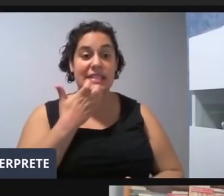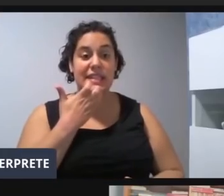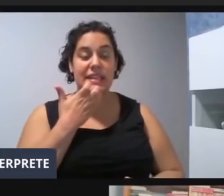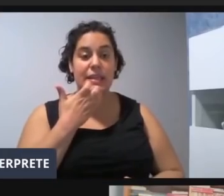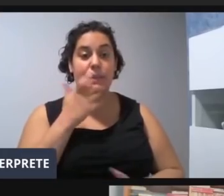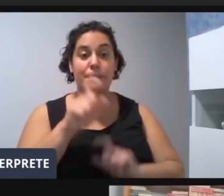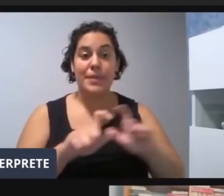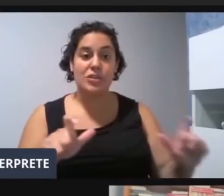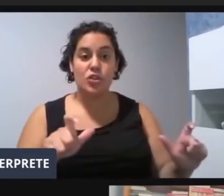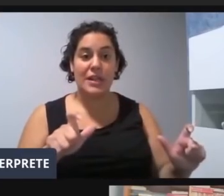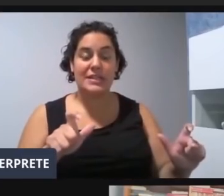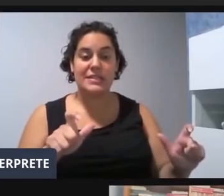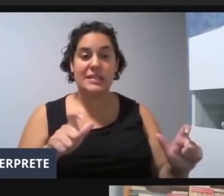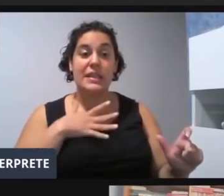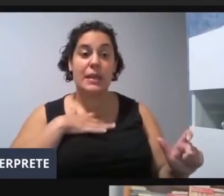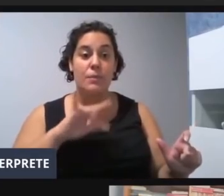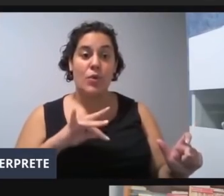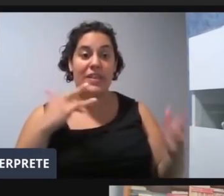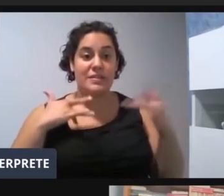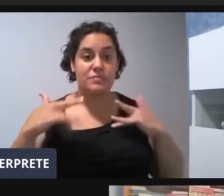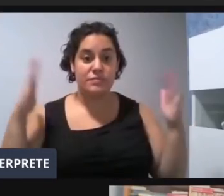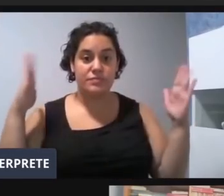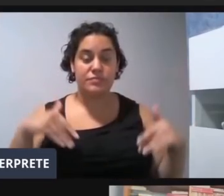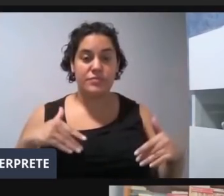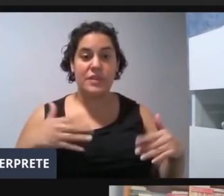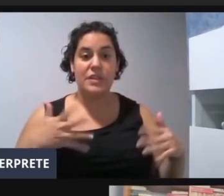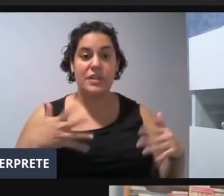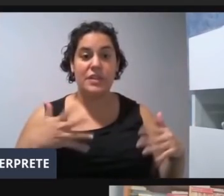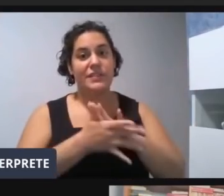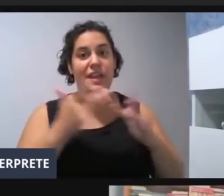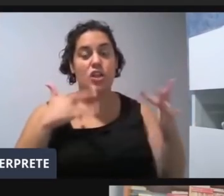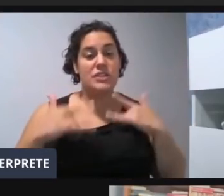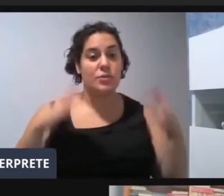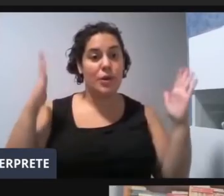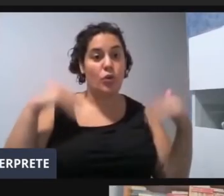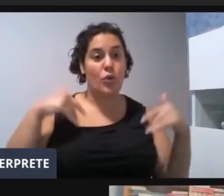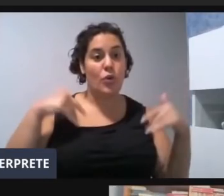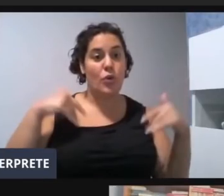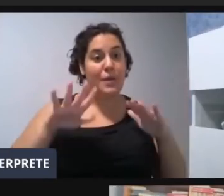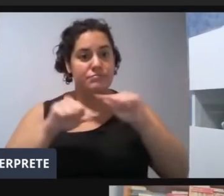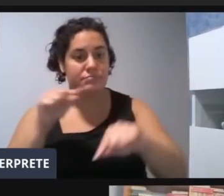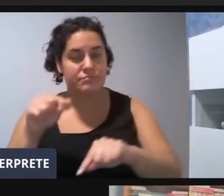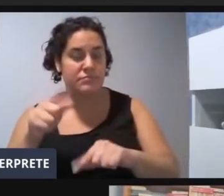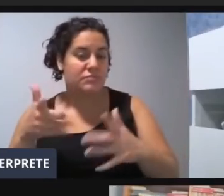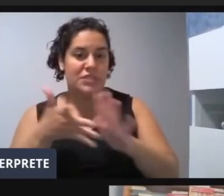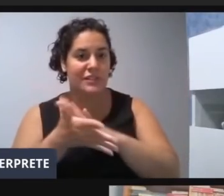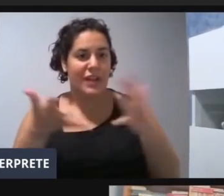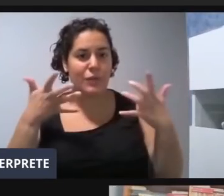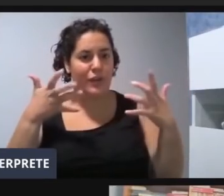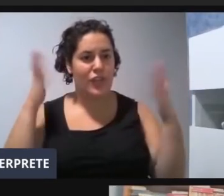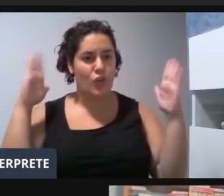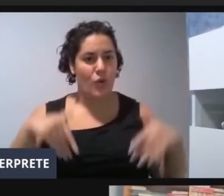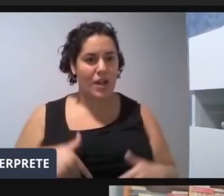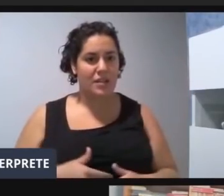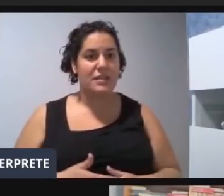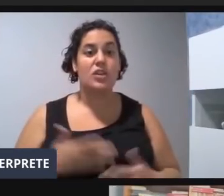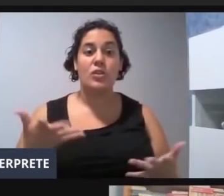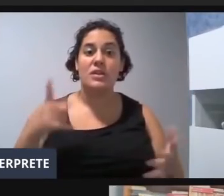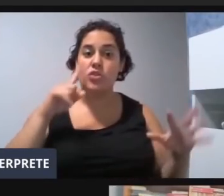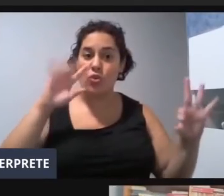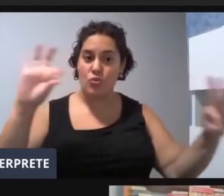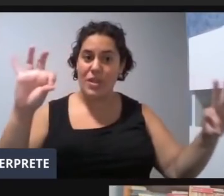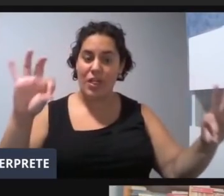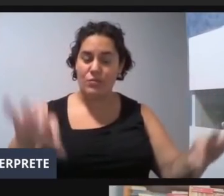¿les convertiríamos otra vez en asintomáticos que transmiten el virus? No sería ningún beneficio. Entonces, cuidado con cómo nos vamos moviendo,